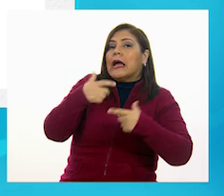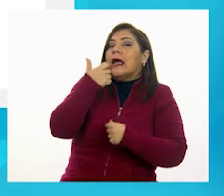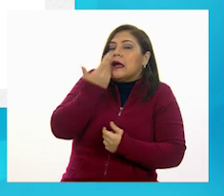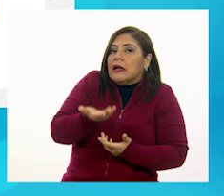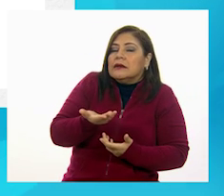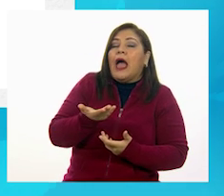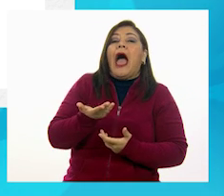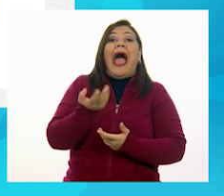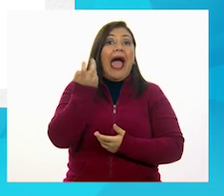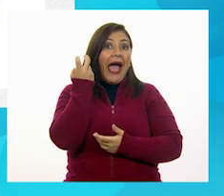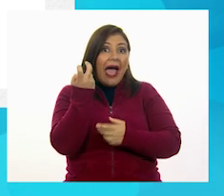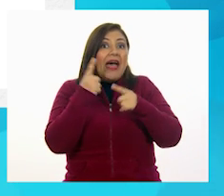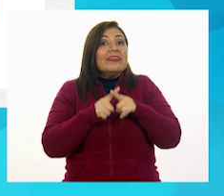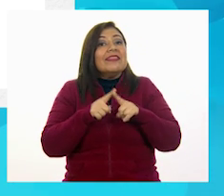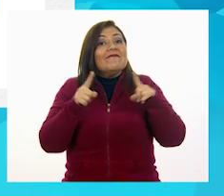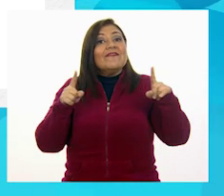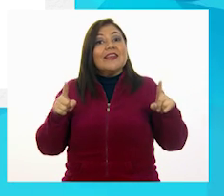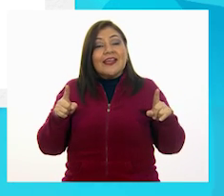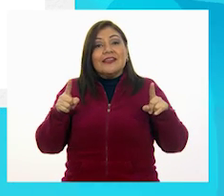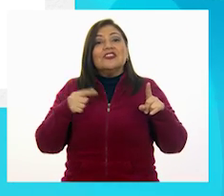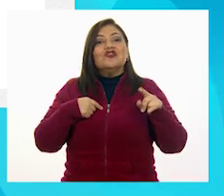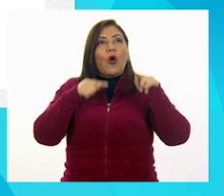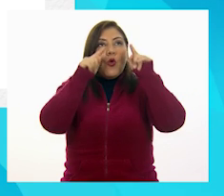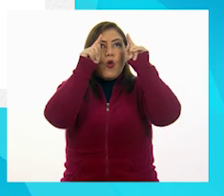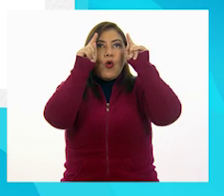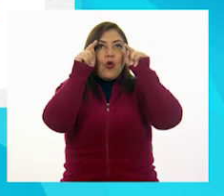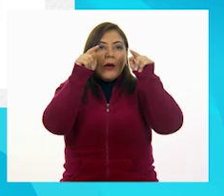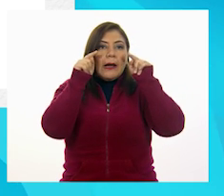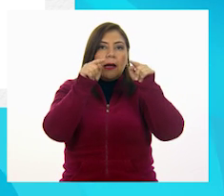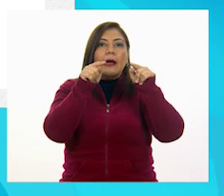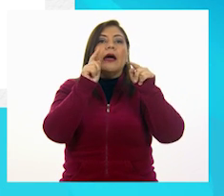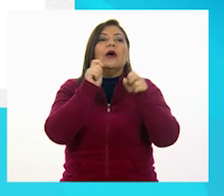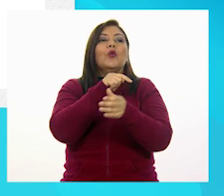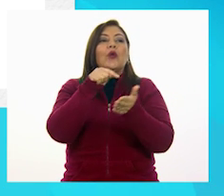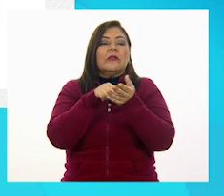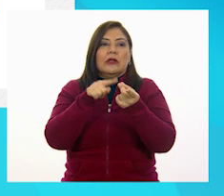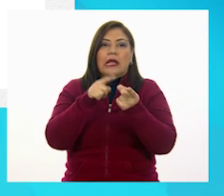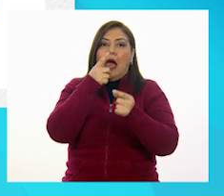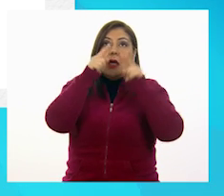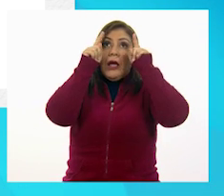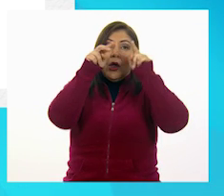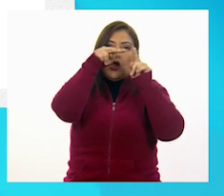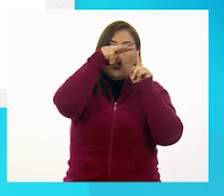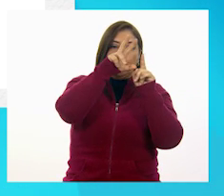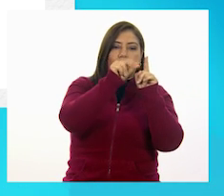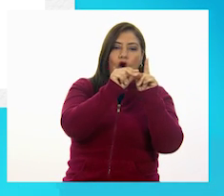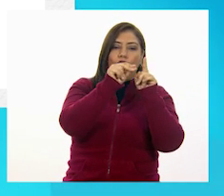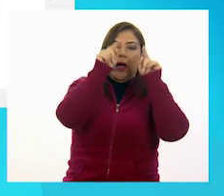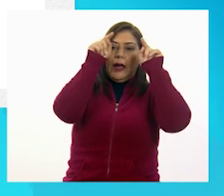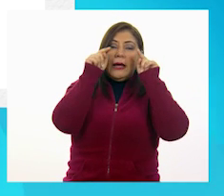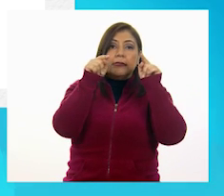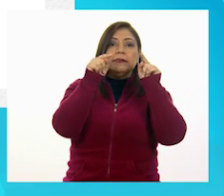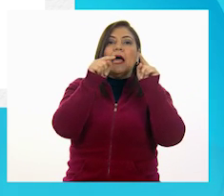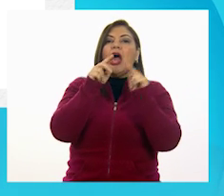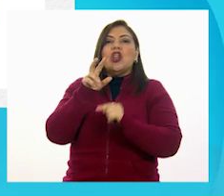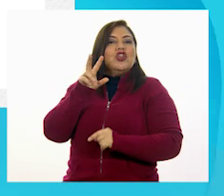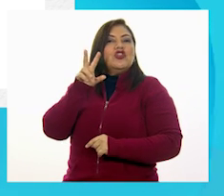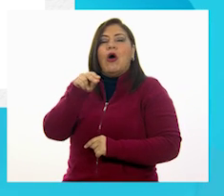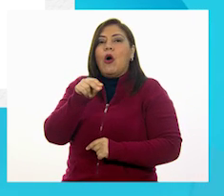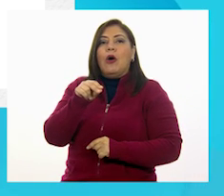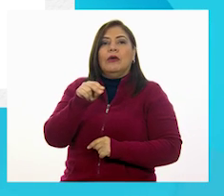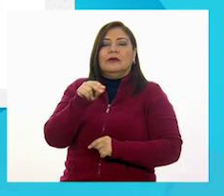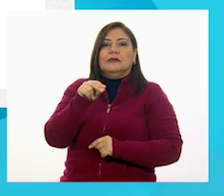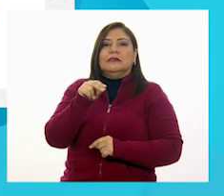la diferencia donde yo ponga los signos de admiración. No, quiero comer pastel.